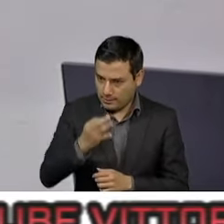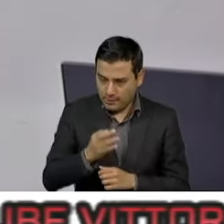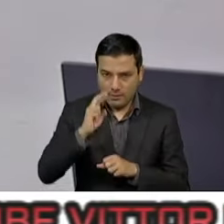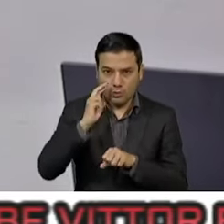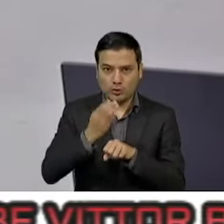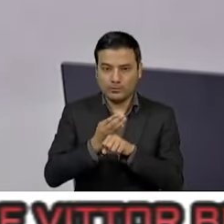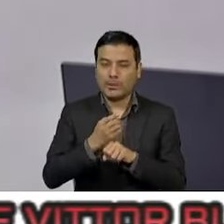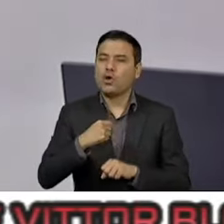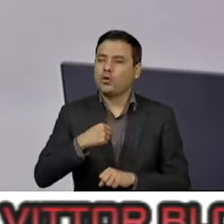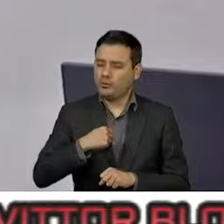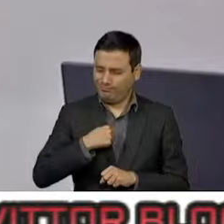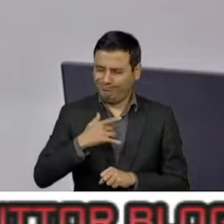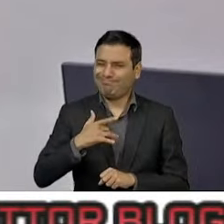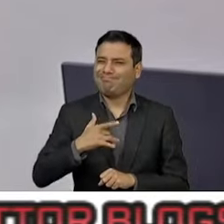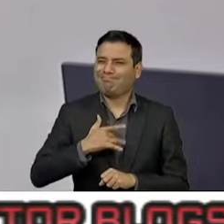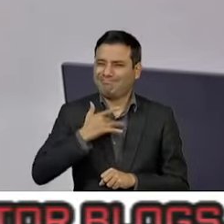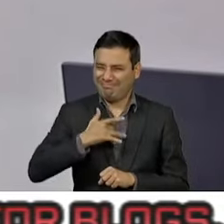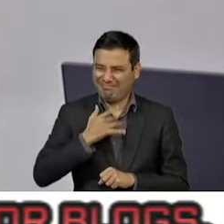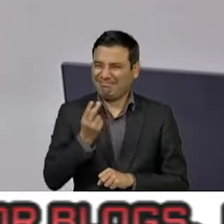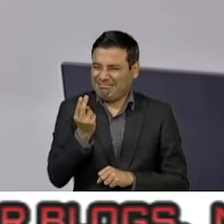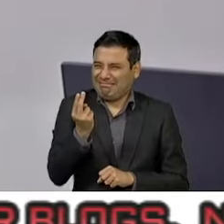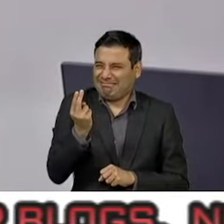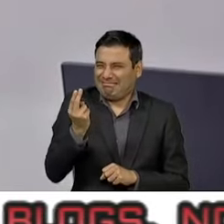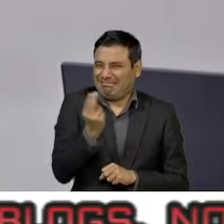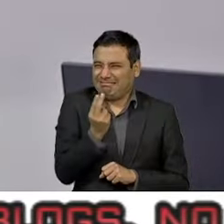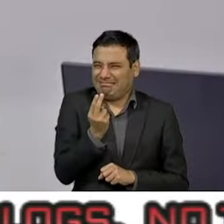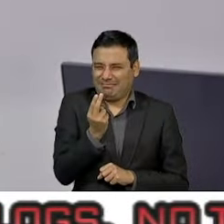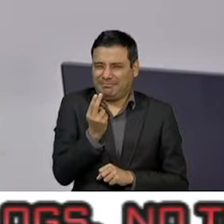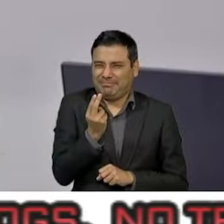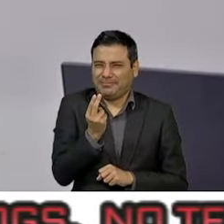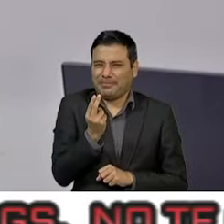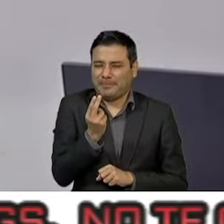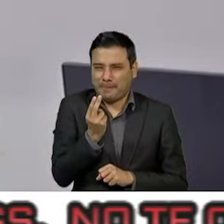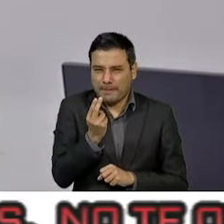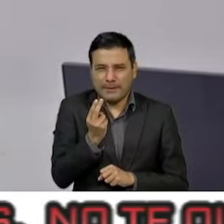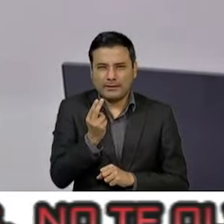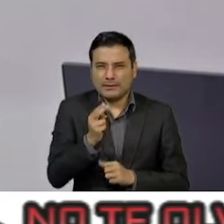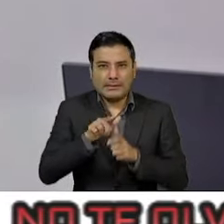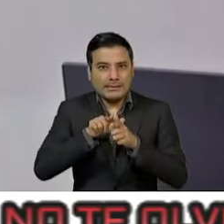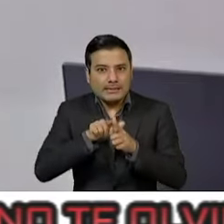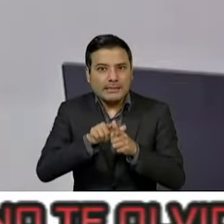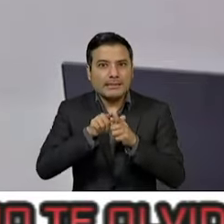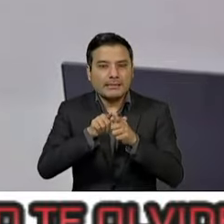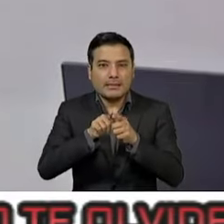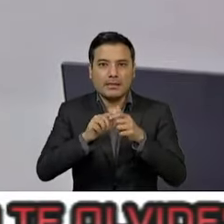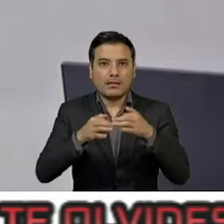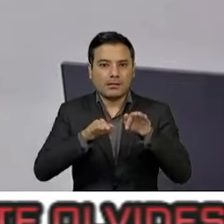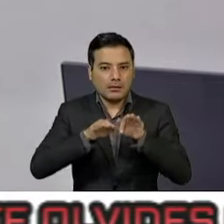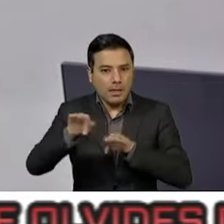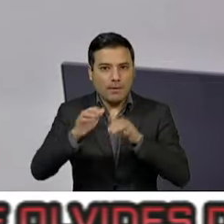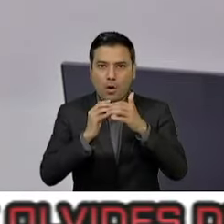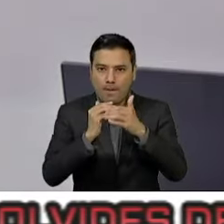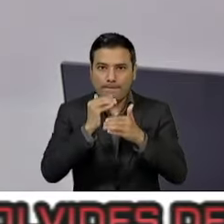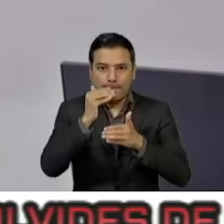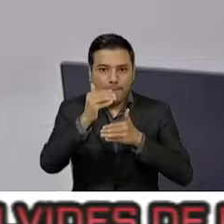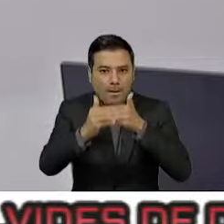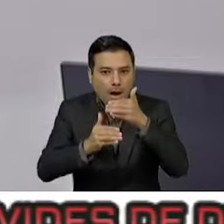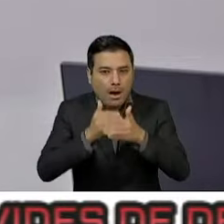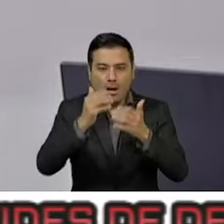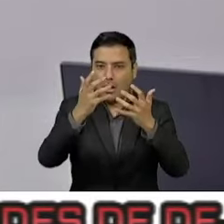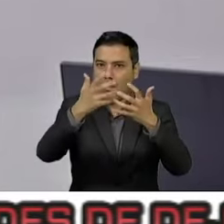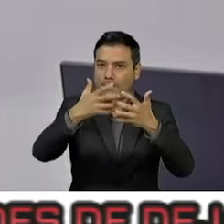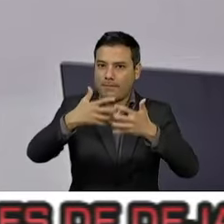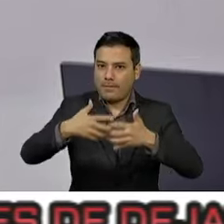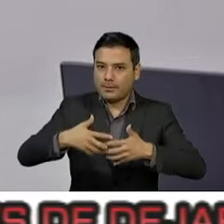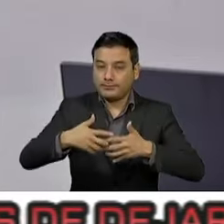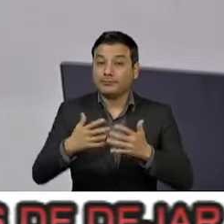que era necesario hacer lo posible por garantizar la continuidad operativa de este instituto. Era